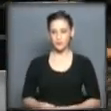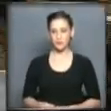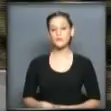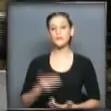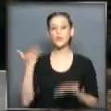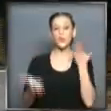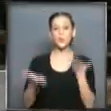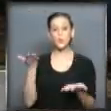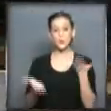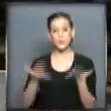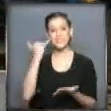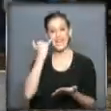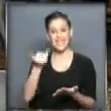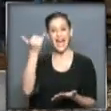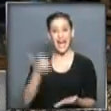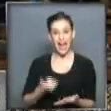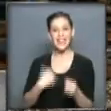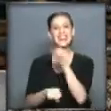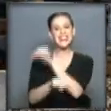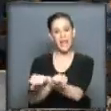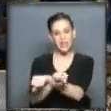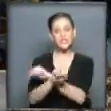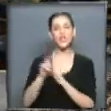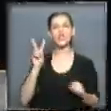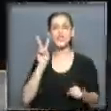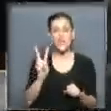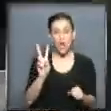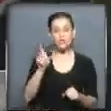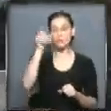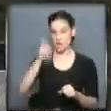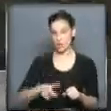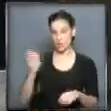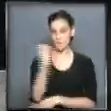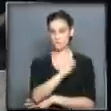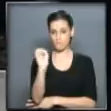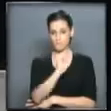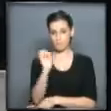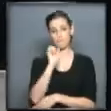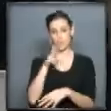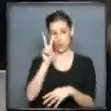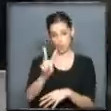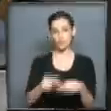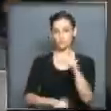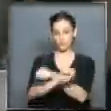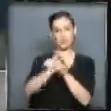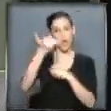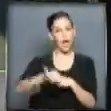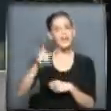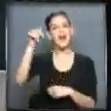tanto, la justicia ya dispuso la detención de los dos motorman y sus acompañantes, que